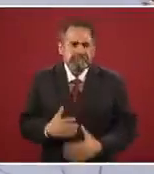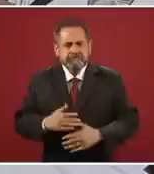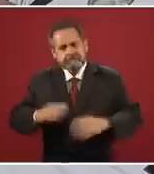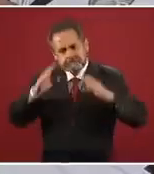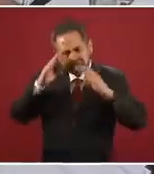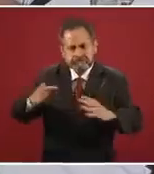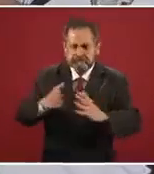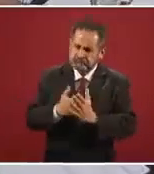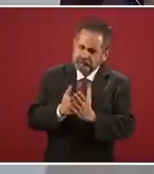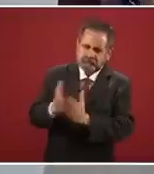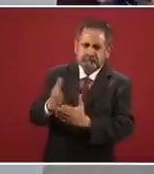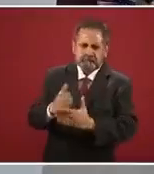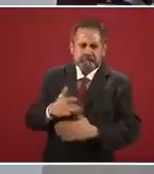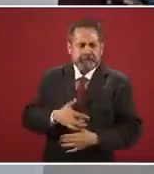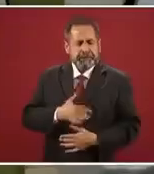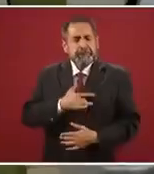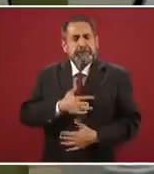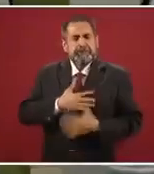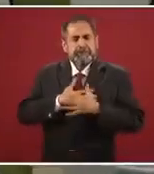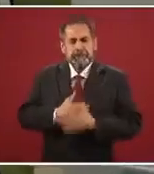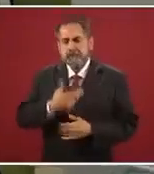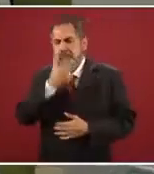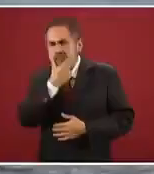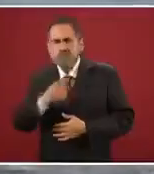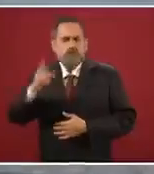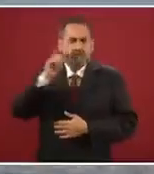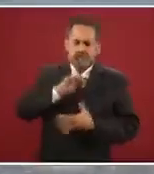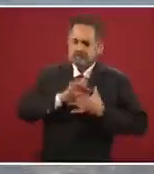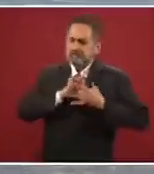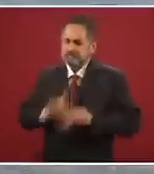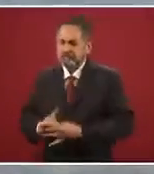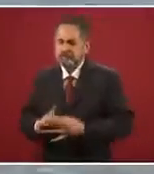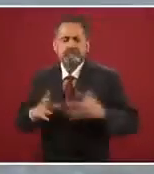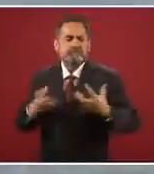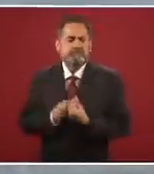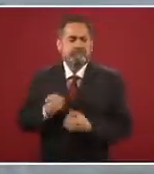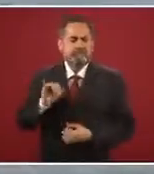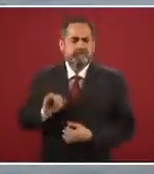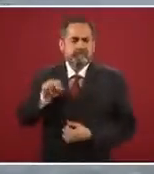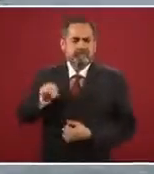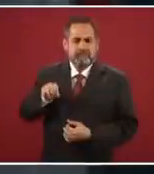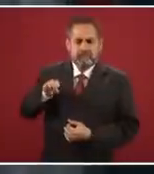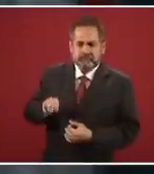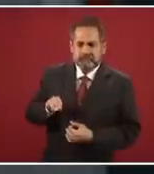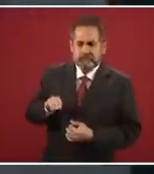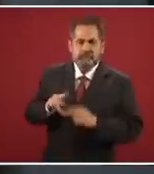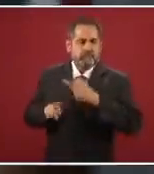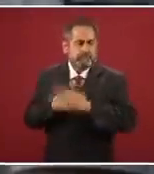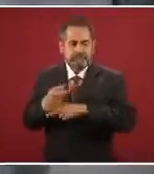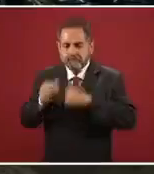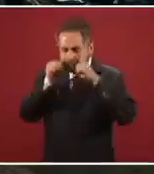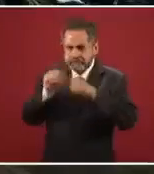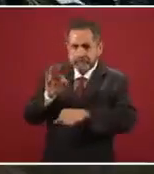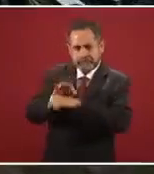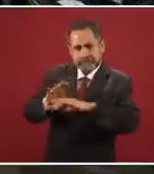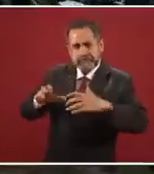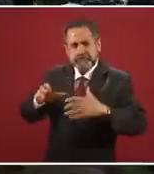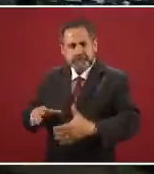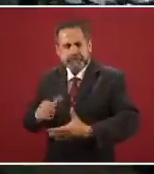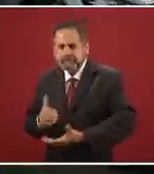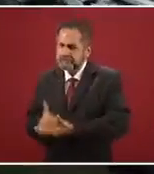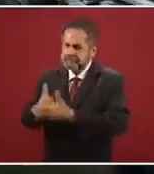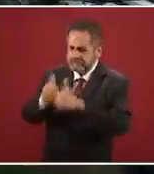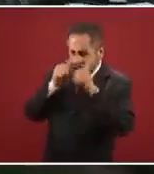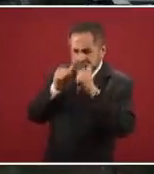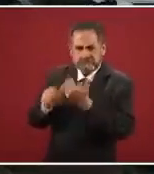la lealtad y el humanismo de las mujeres y hombres que integran el Instituto Nacional de Migración fortalecen a México, promoviendo una